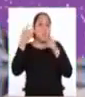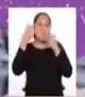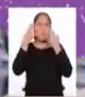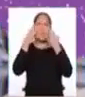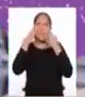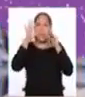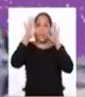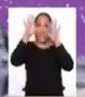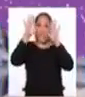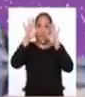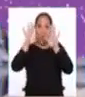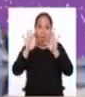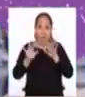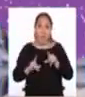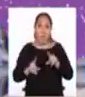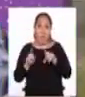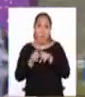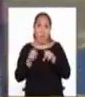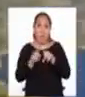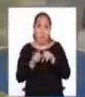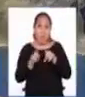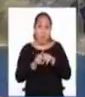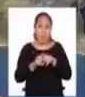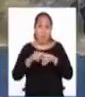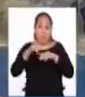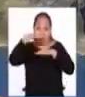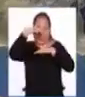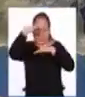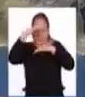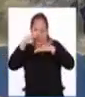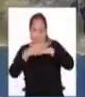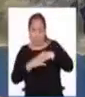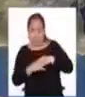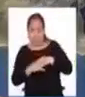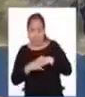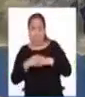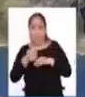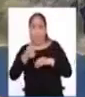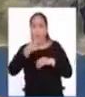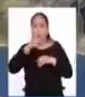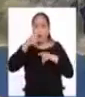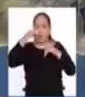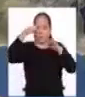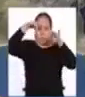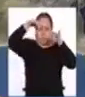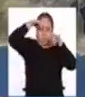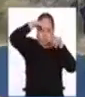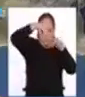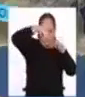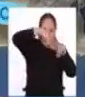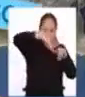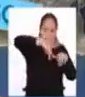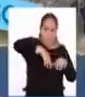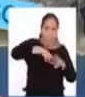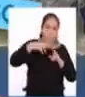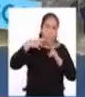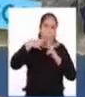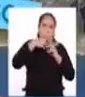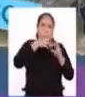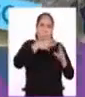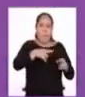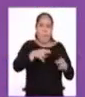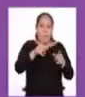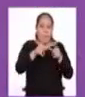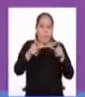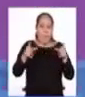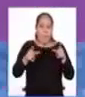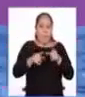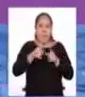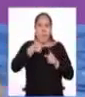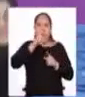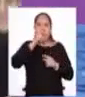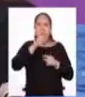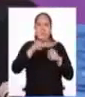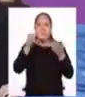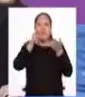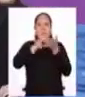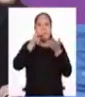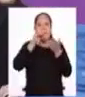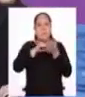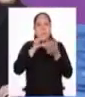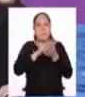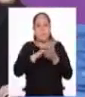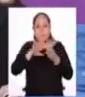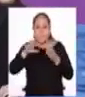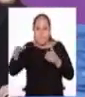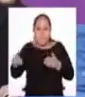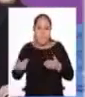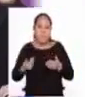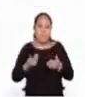hielo. Por efecto de la gravedad, el agua discurre por el paisaje formando ríos y lagos hasta llegar nuevamente a